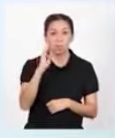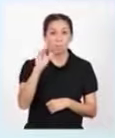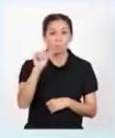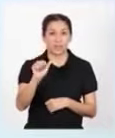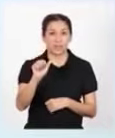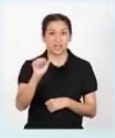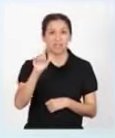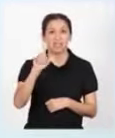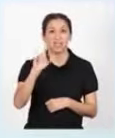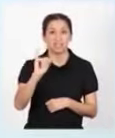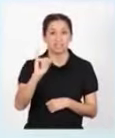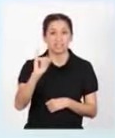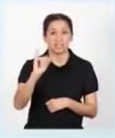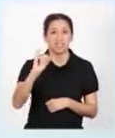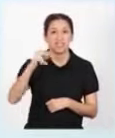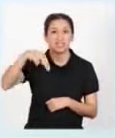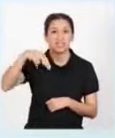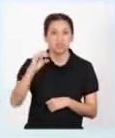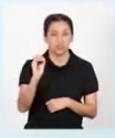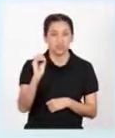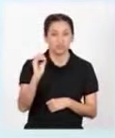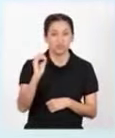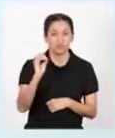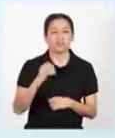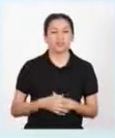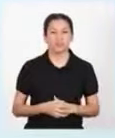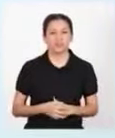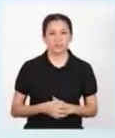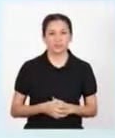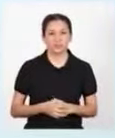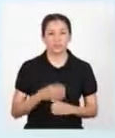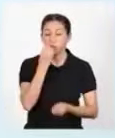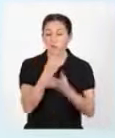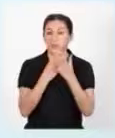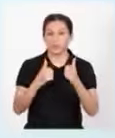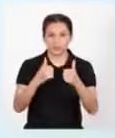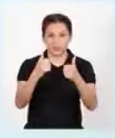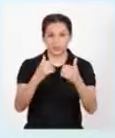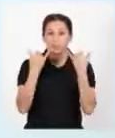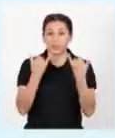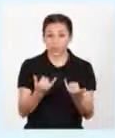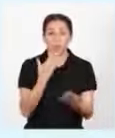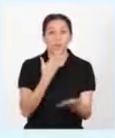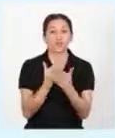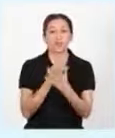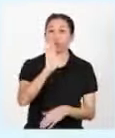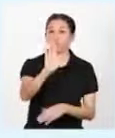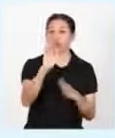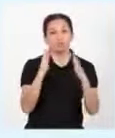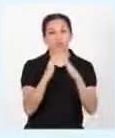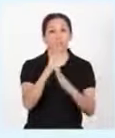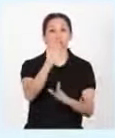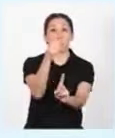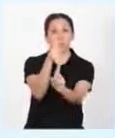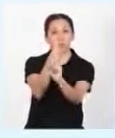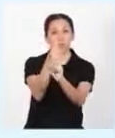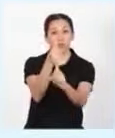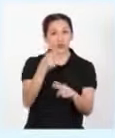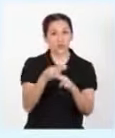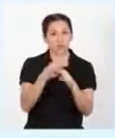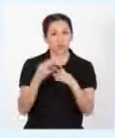Gel. Robalino. Li. No. Muy bien. Ahora